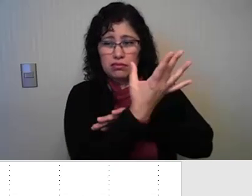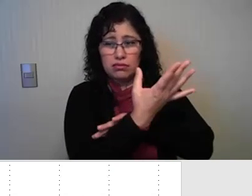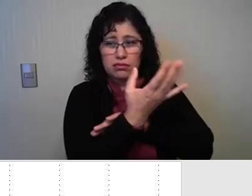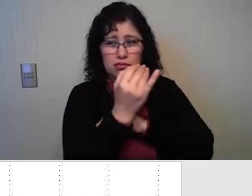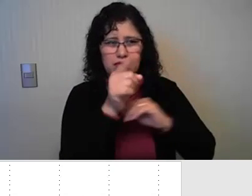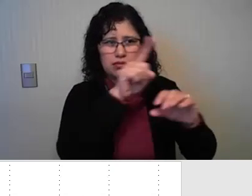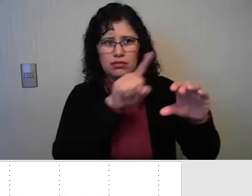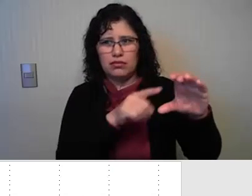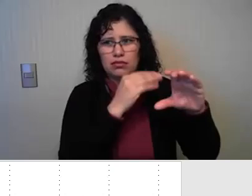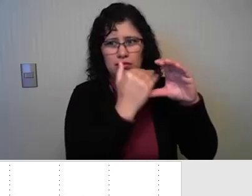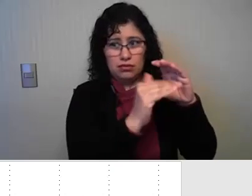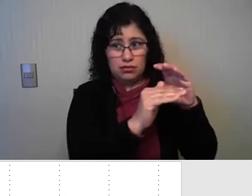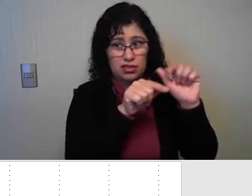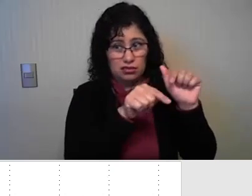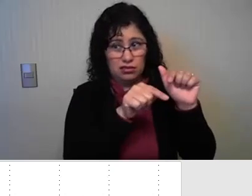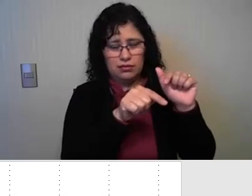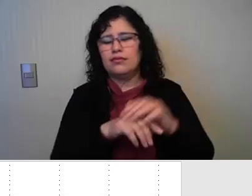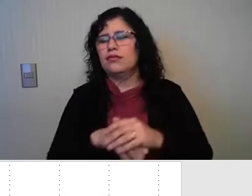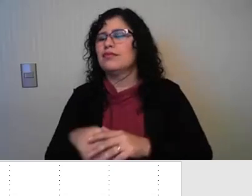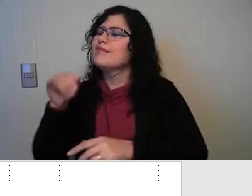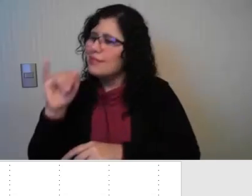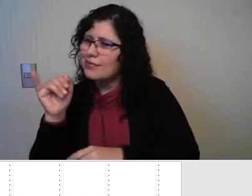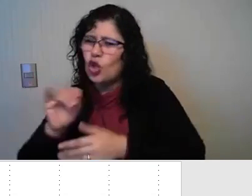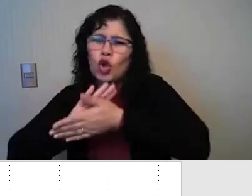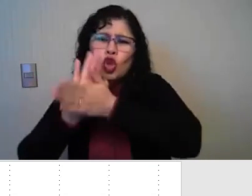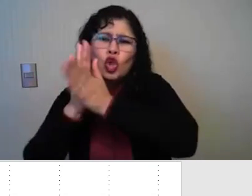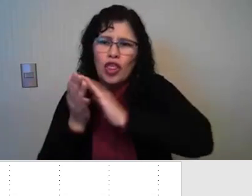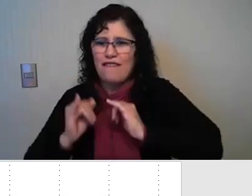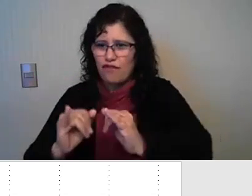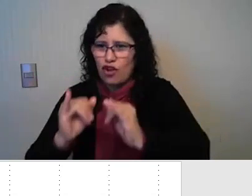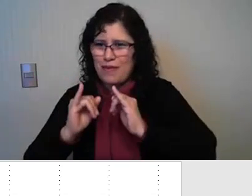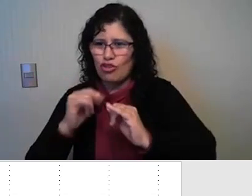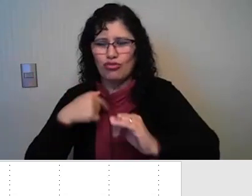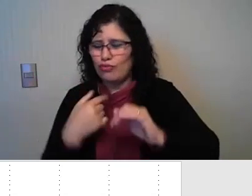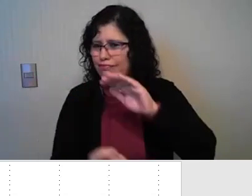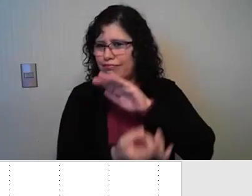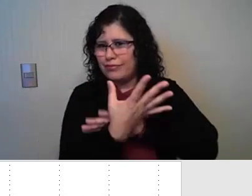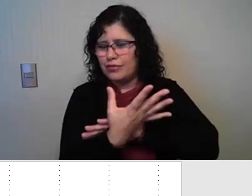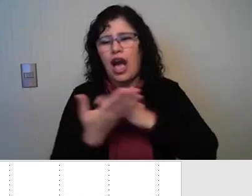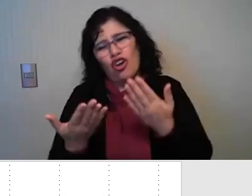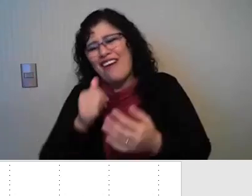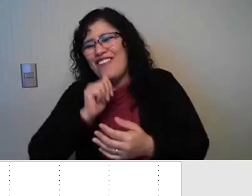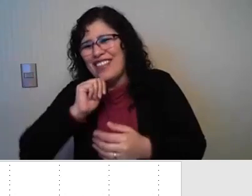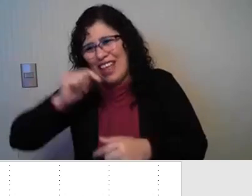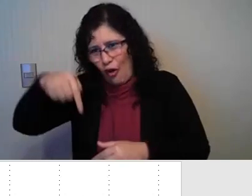CDUC, todo lo que hemos Ah, ya. visto, excepto Ya. esta, la de hoy. Ah, ok.